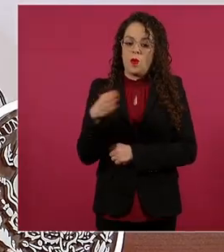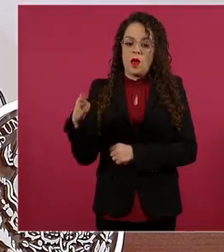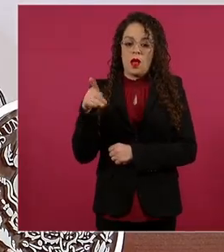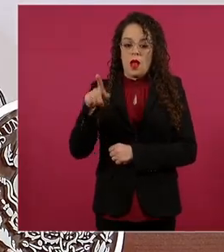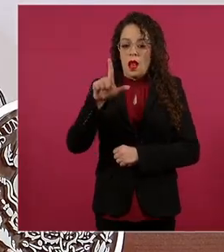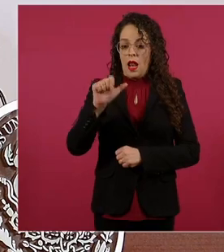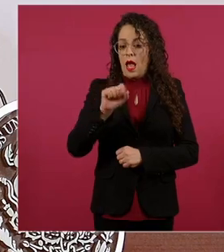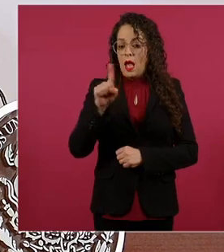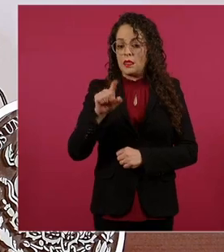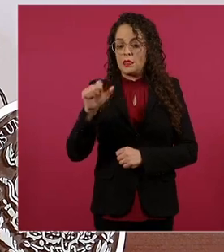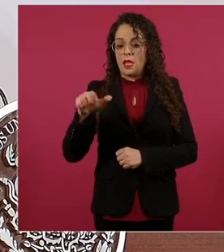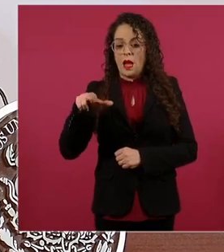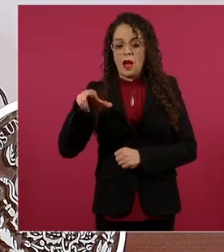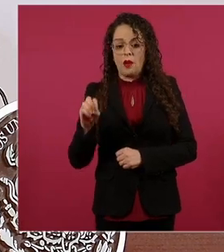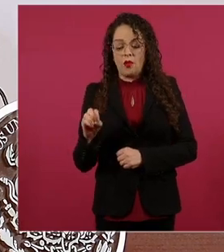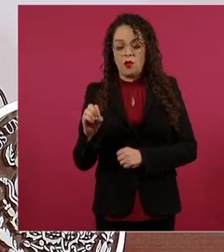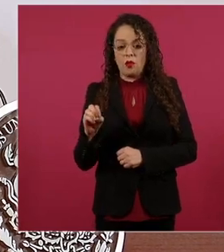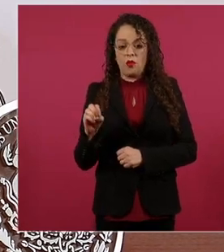Pues